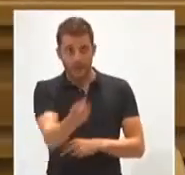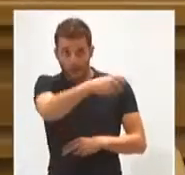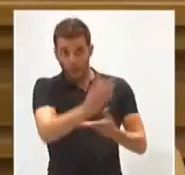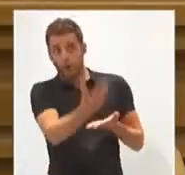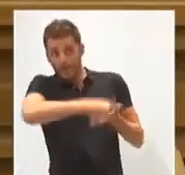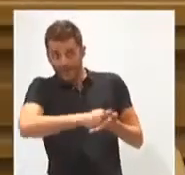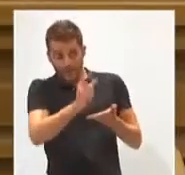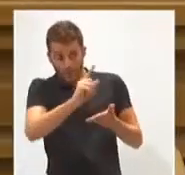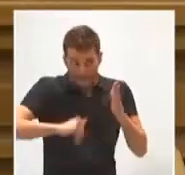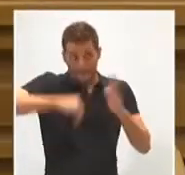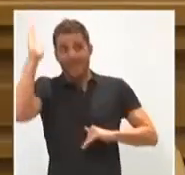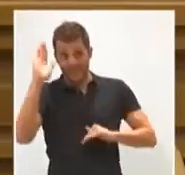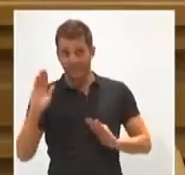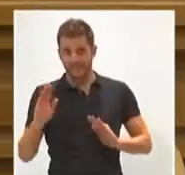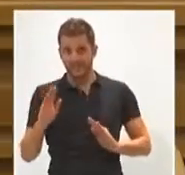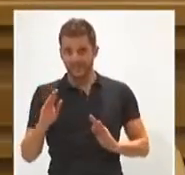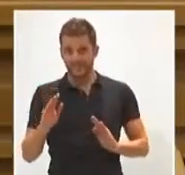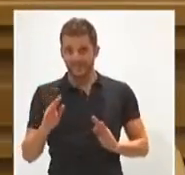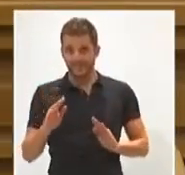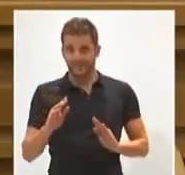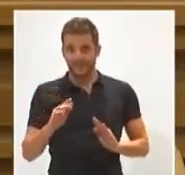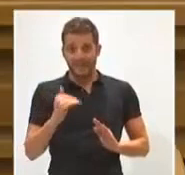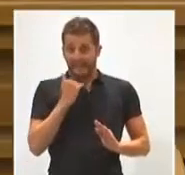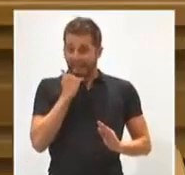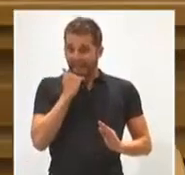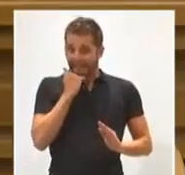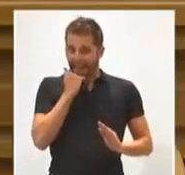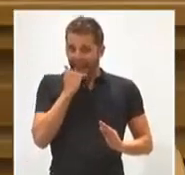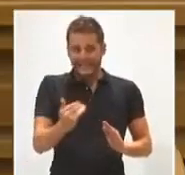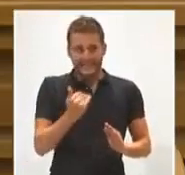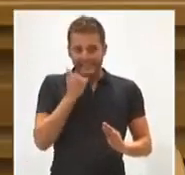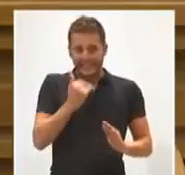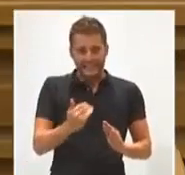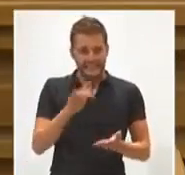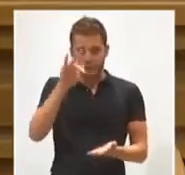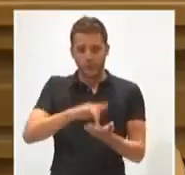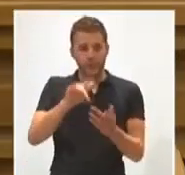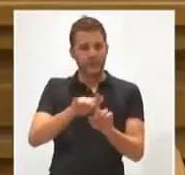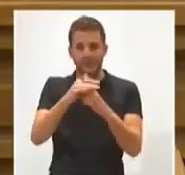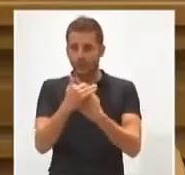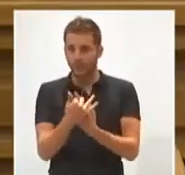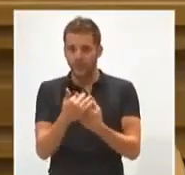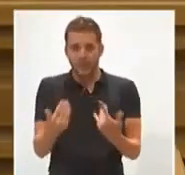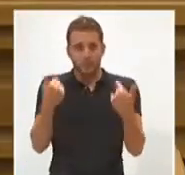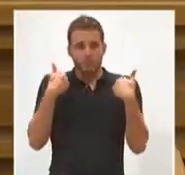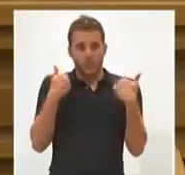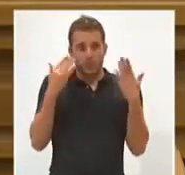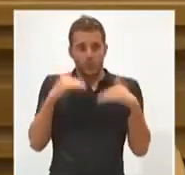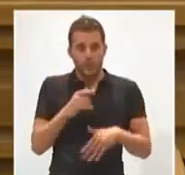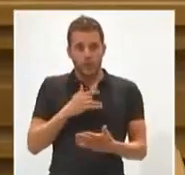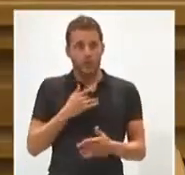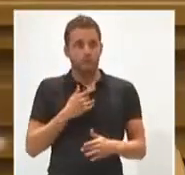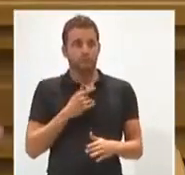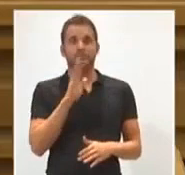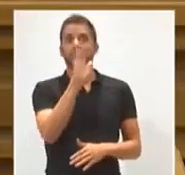vamos en realidad casi casi en tres sentido un principio de irresponsabilidad un momento determinado llamaba el consejero de acción de goya que